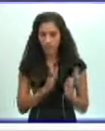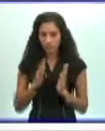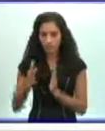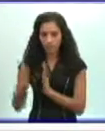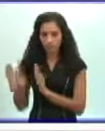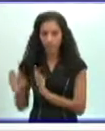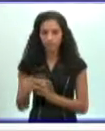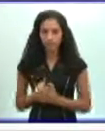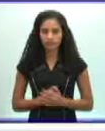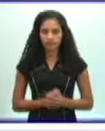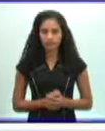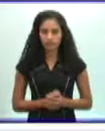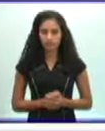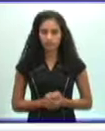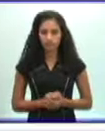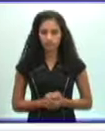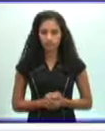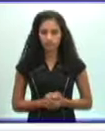te presento.